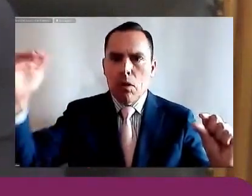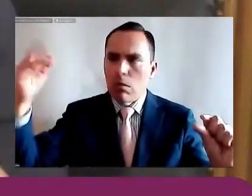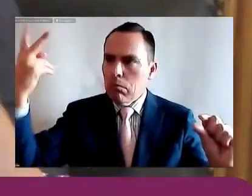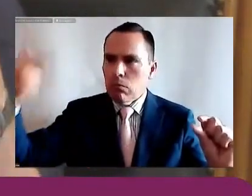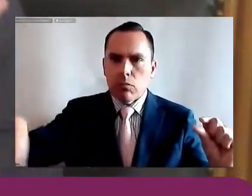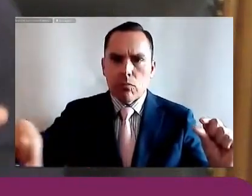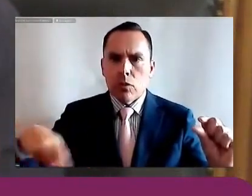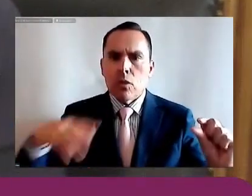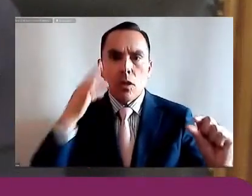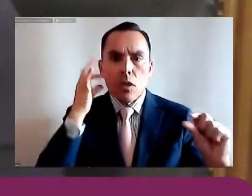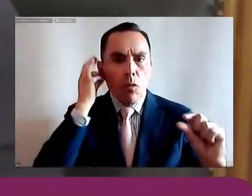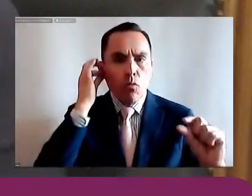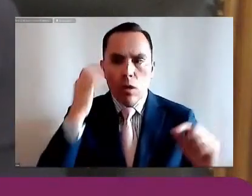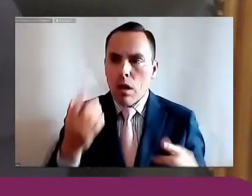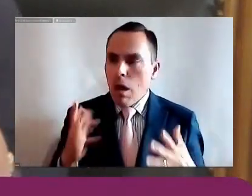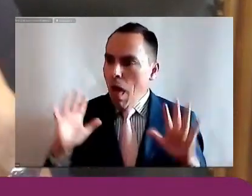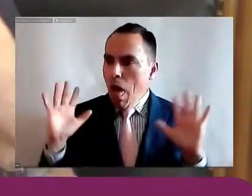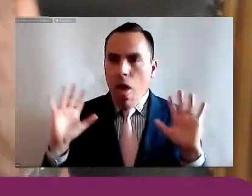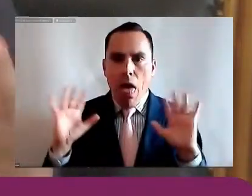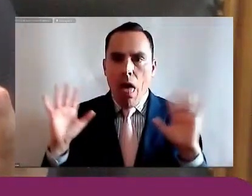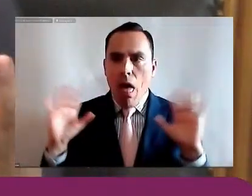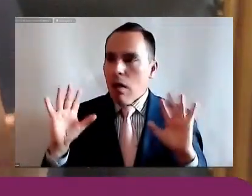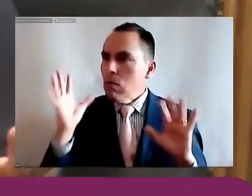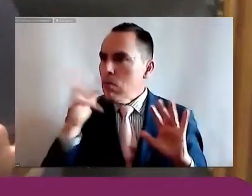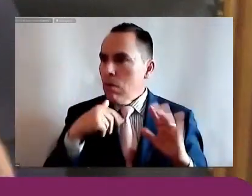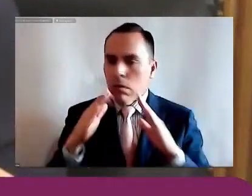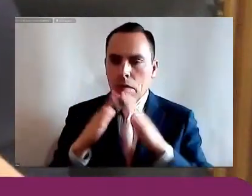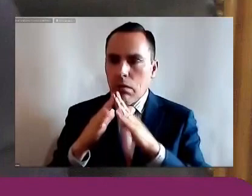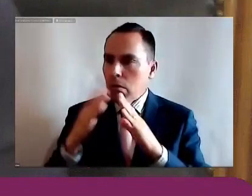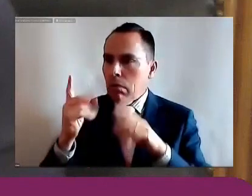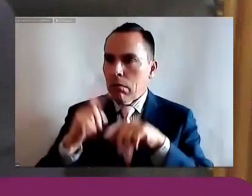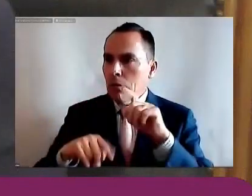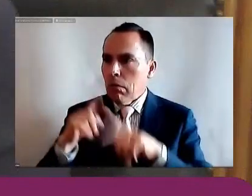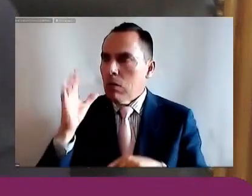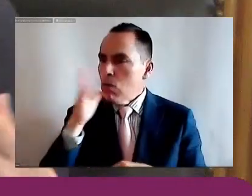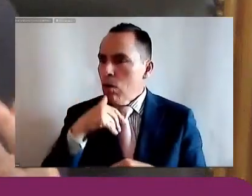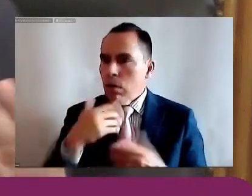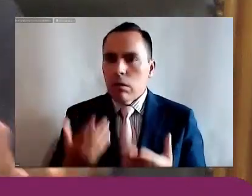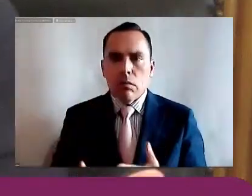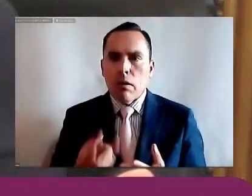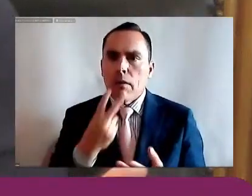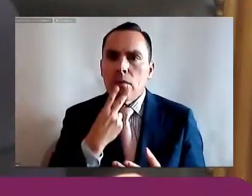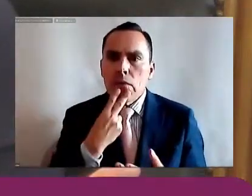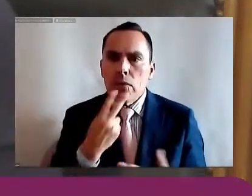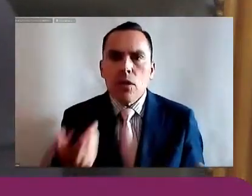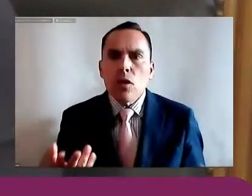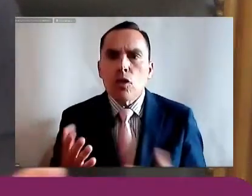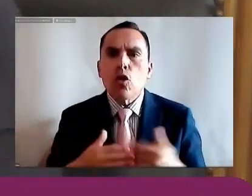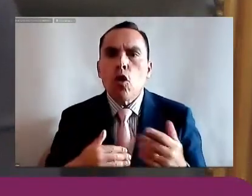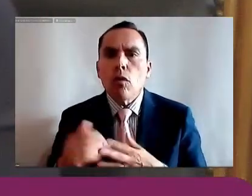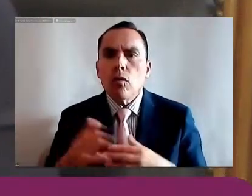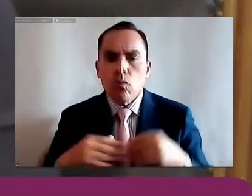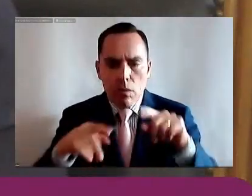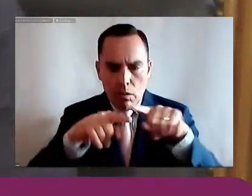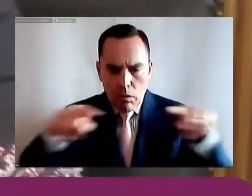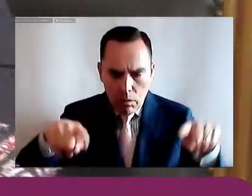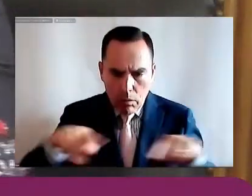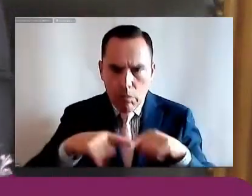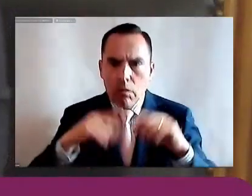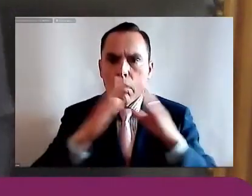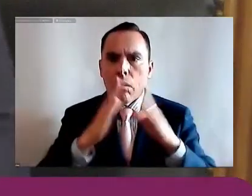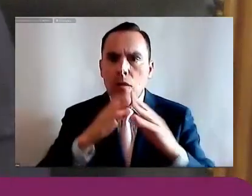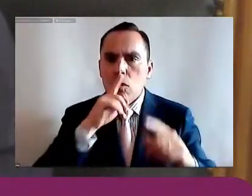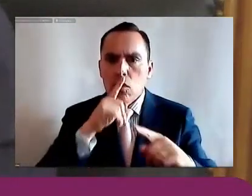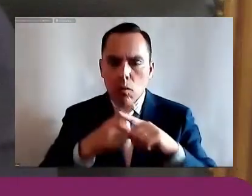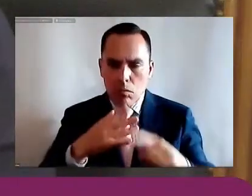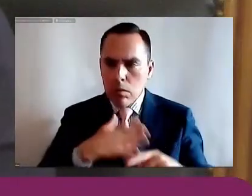que no tienen bienes, pueden probablemente estar viviendo en un inmueble que no está a nombre de ellas, que está a